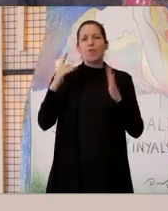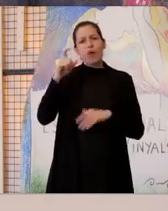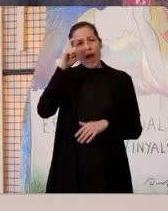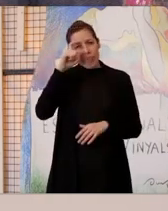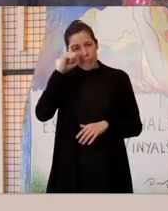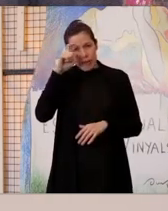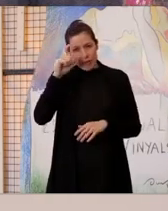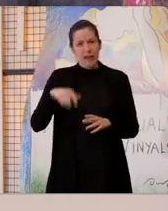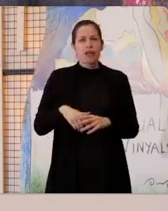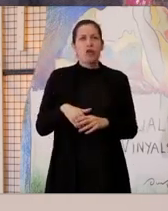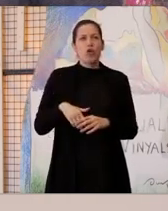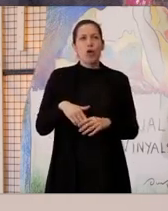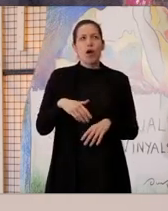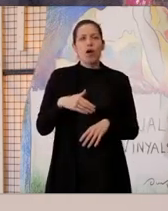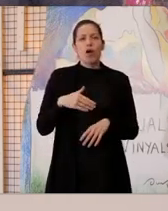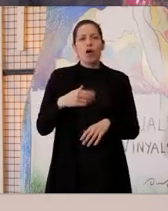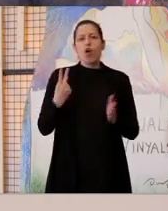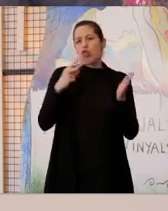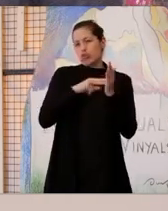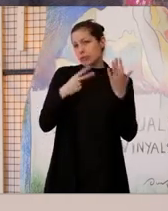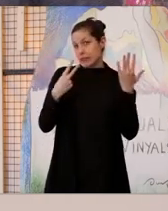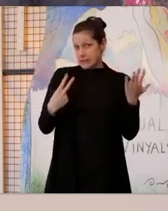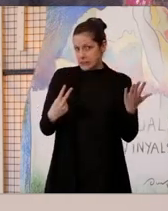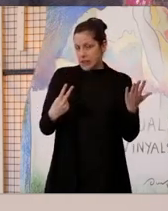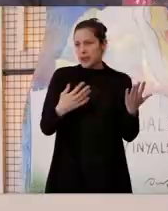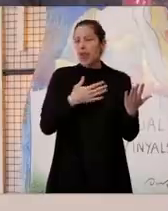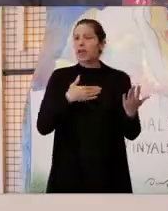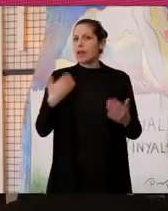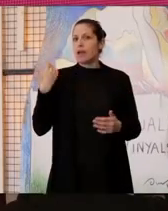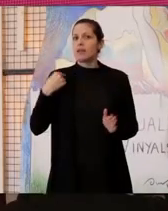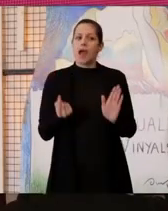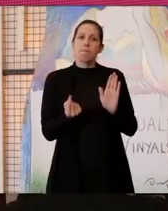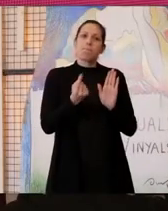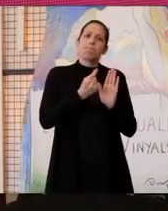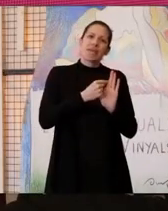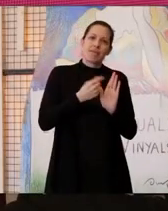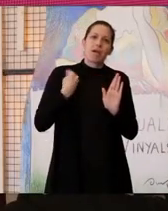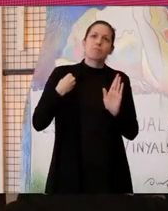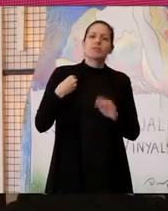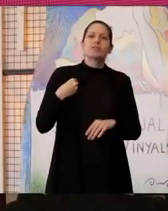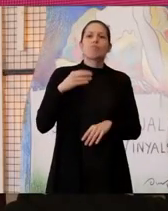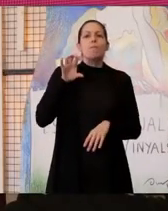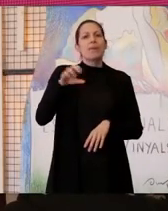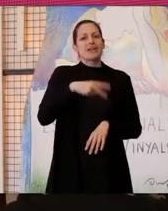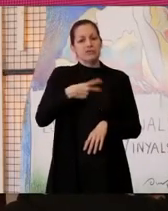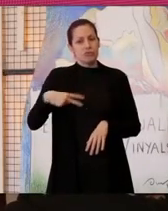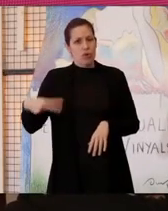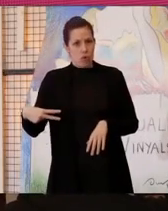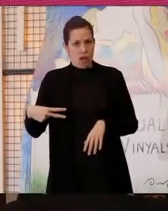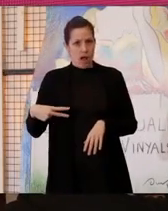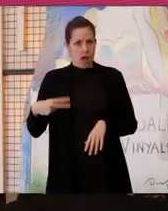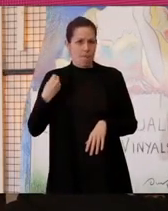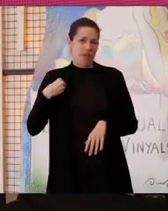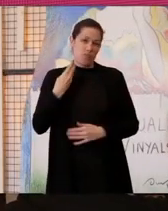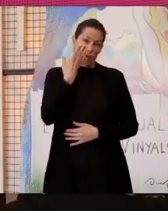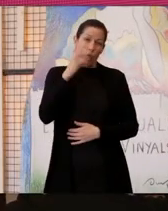Viviana ido en el 2007 se quería poner la medida Noruega de El 40% de cuotas en las